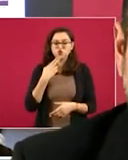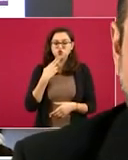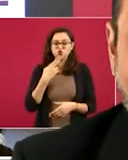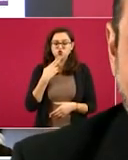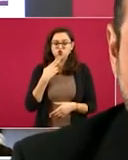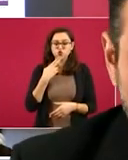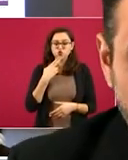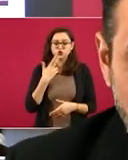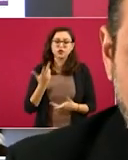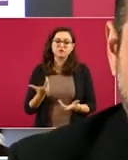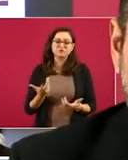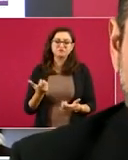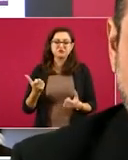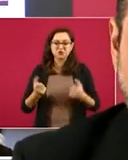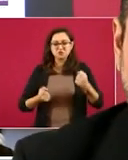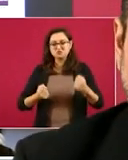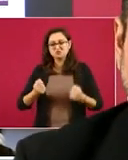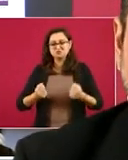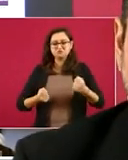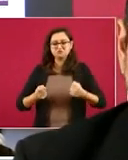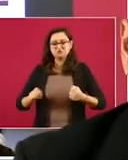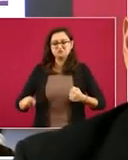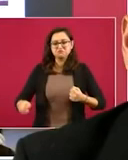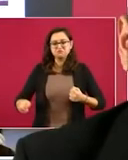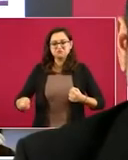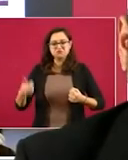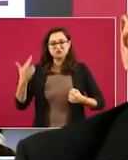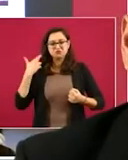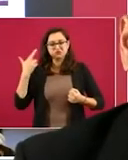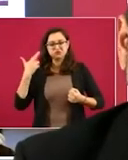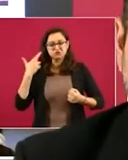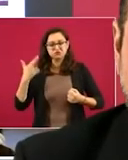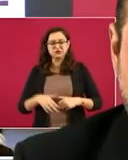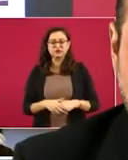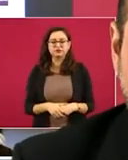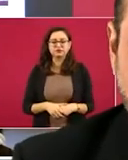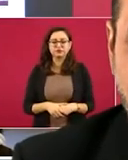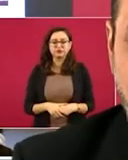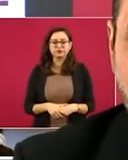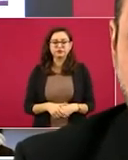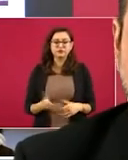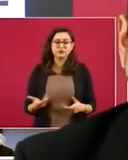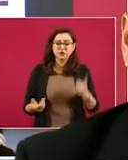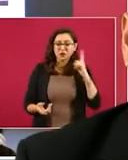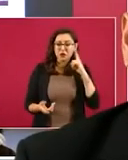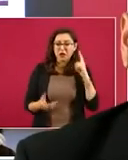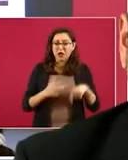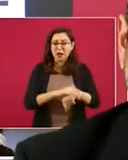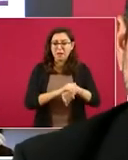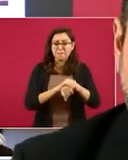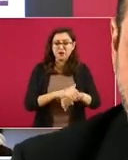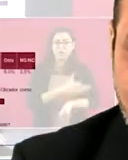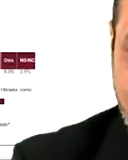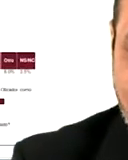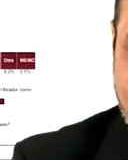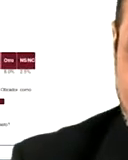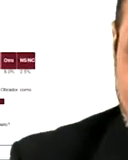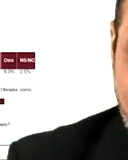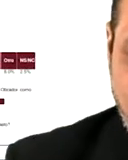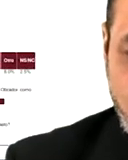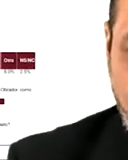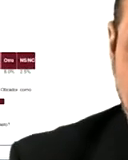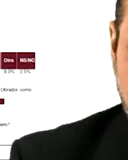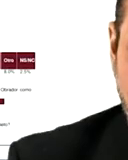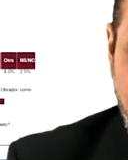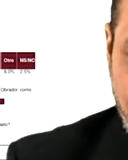y la leyó en la conferencia de prensa pregunta por pregunta casi 20 preguntas dijo que fue una encuesta que se